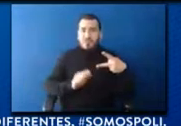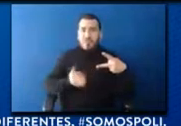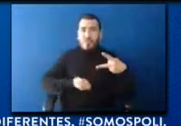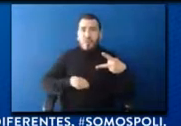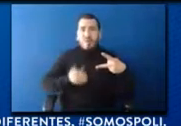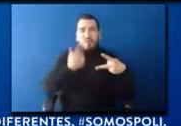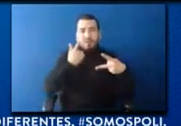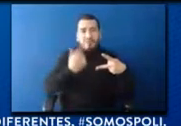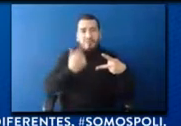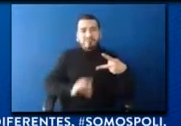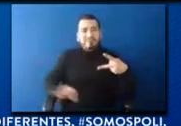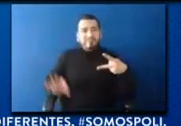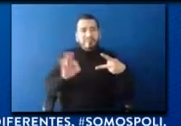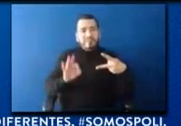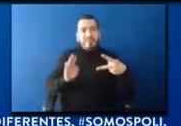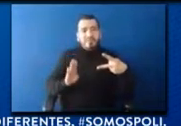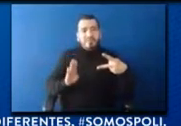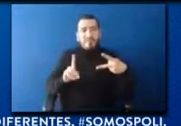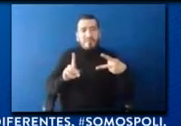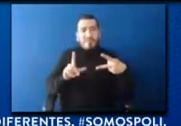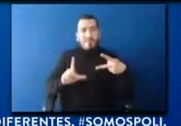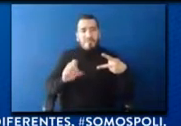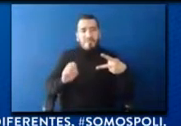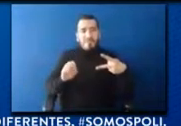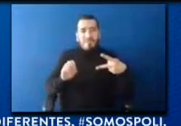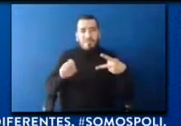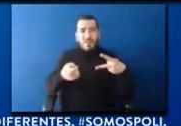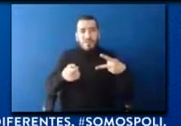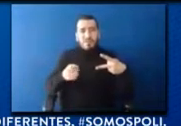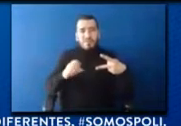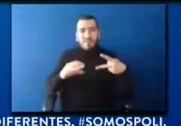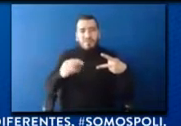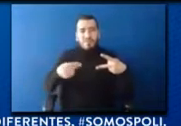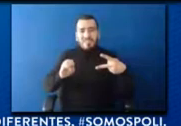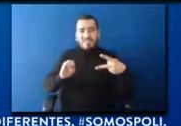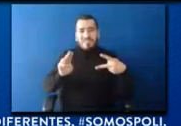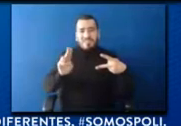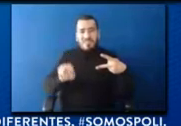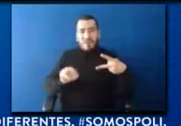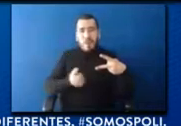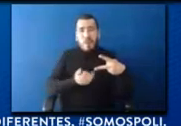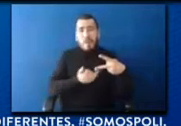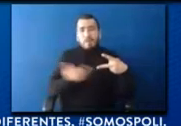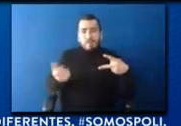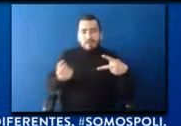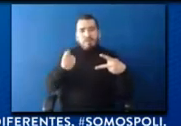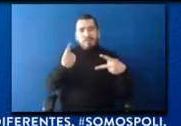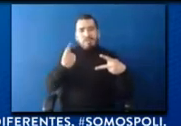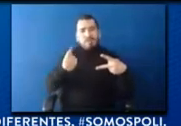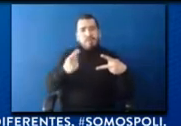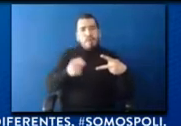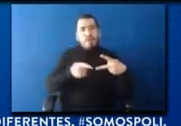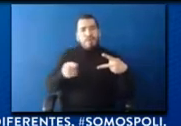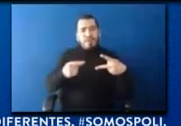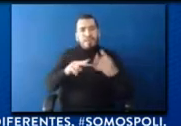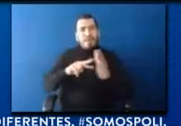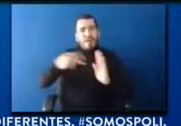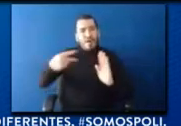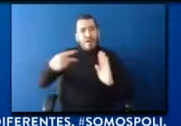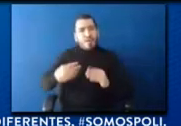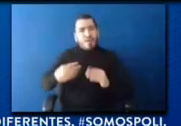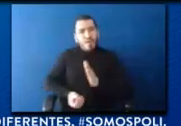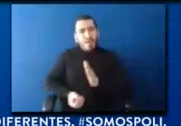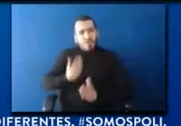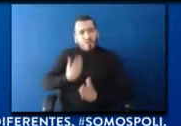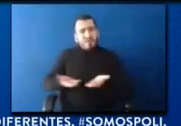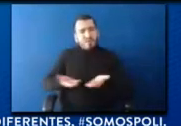capaces de saber o entender, ser sensibles a que esta tecnología está hoy en nuestros productos y en nuestros servicios financieros.